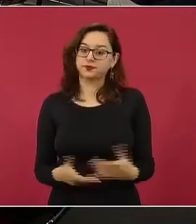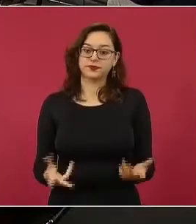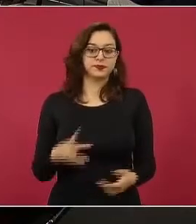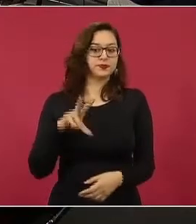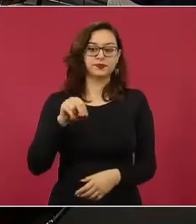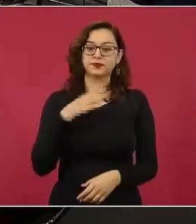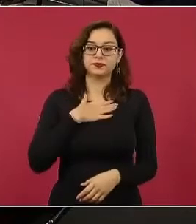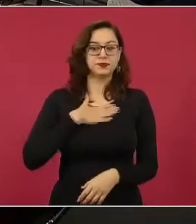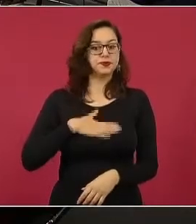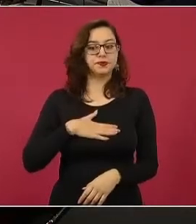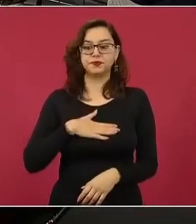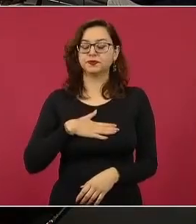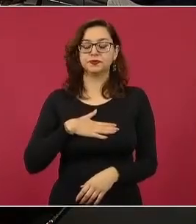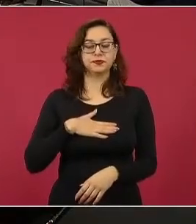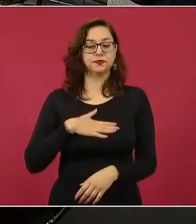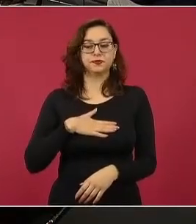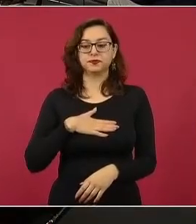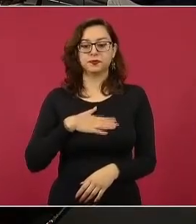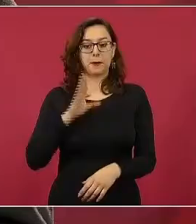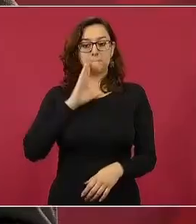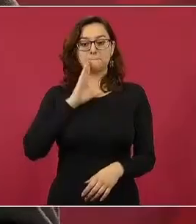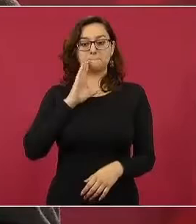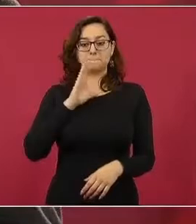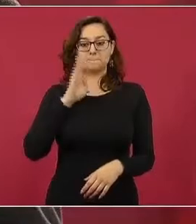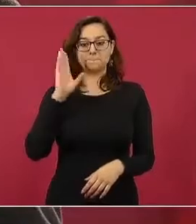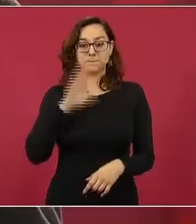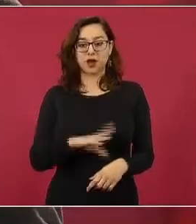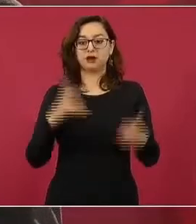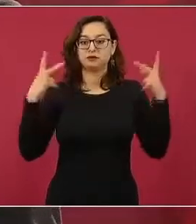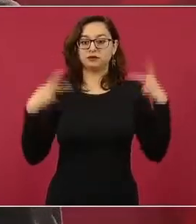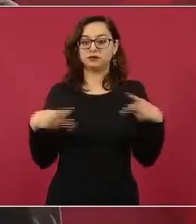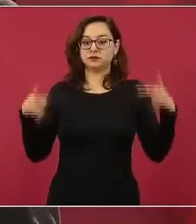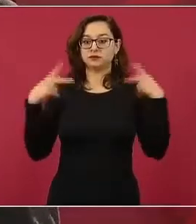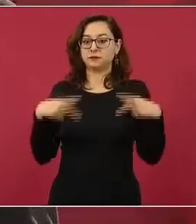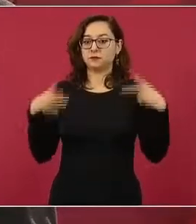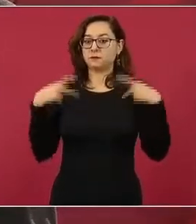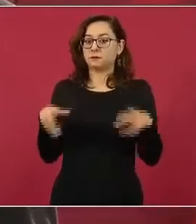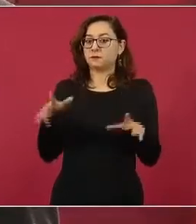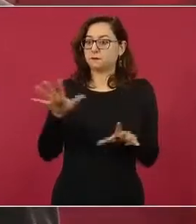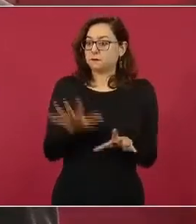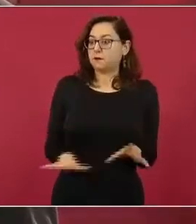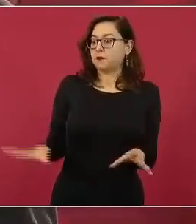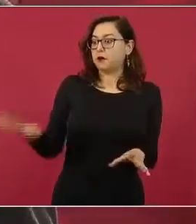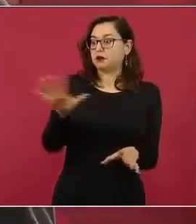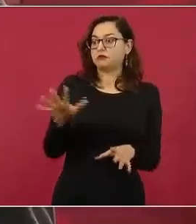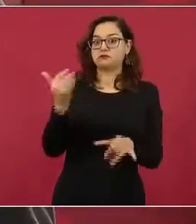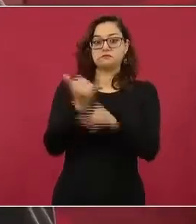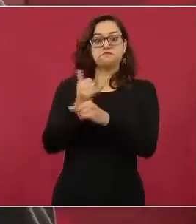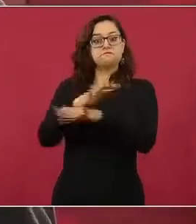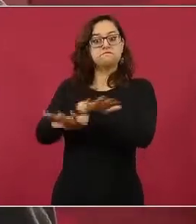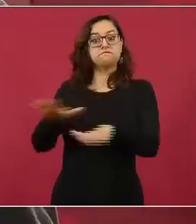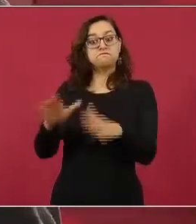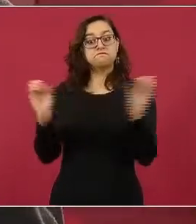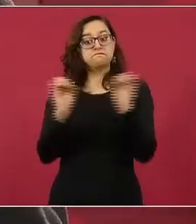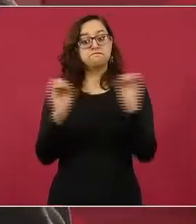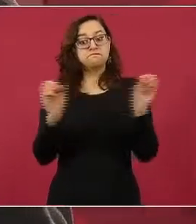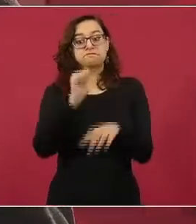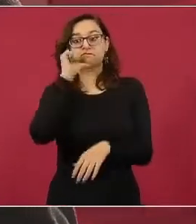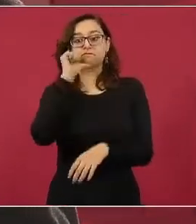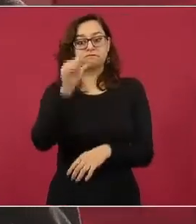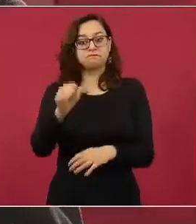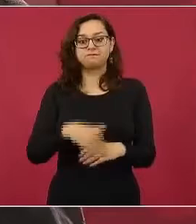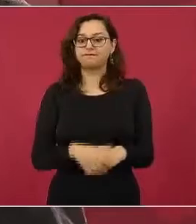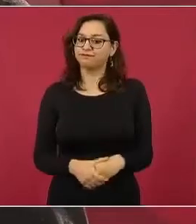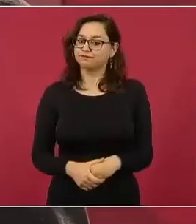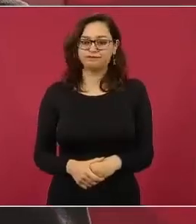injusto, indebido que los ciudadanos no estén informados. Hay que